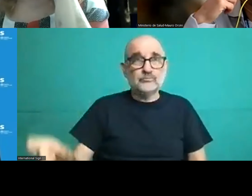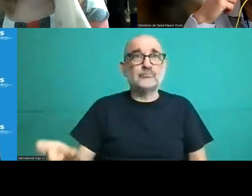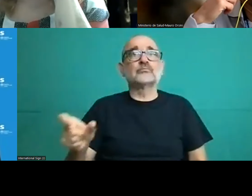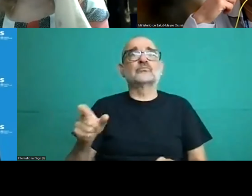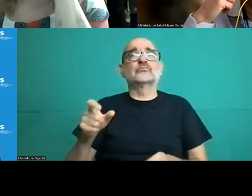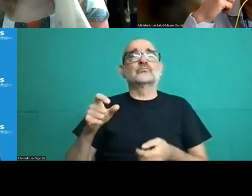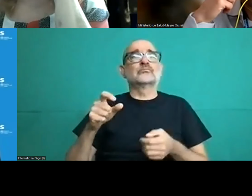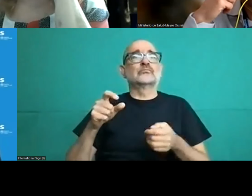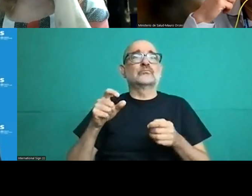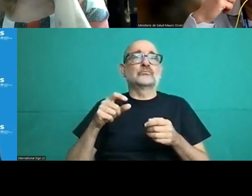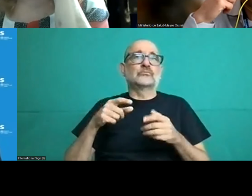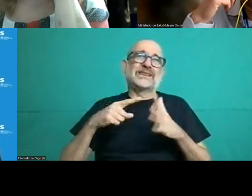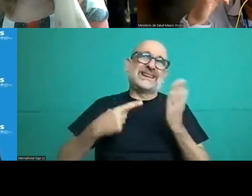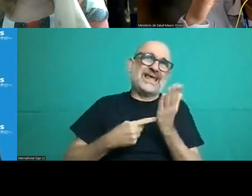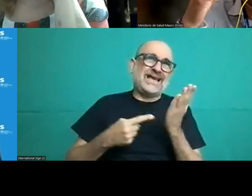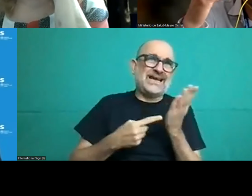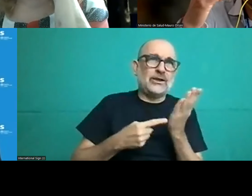quede solamente